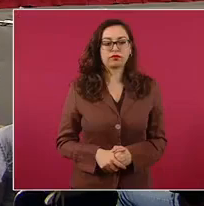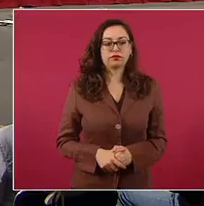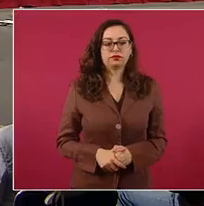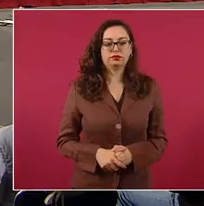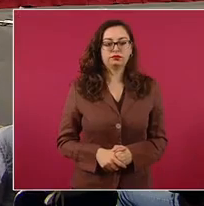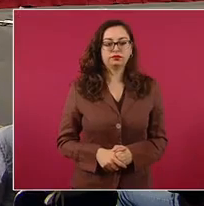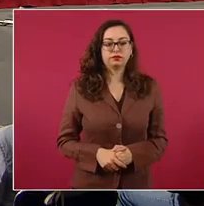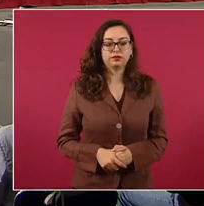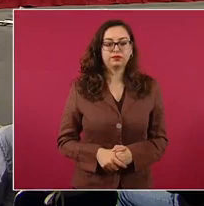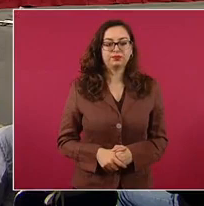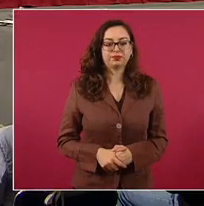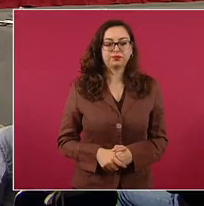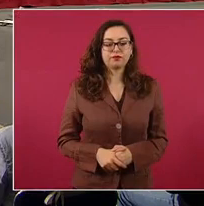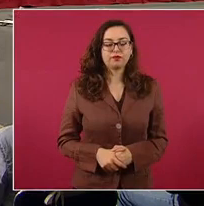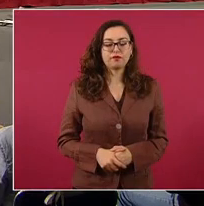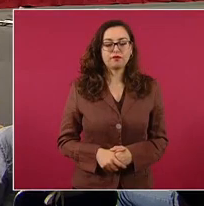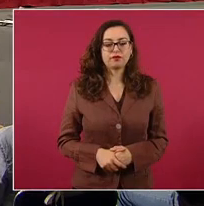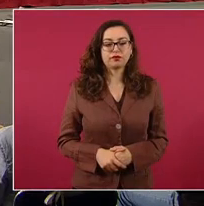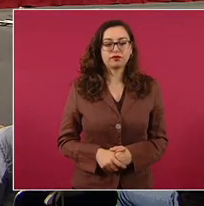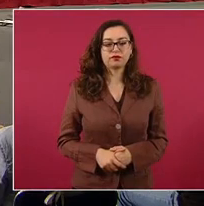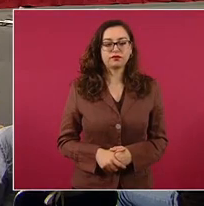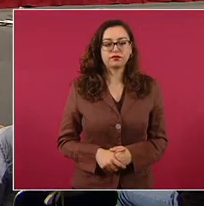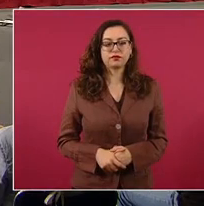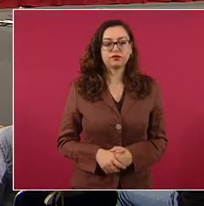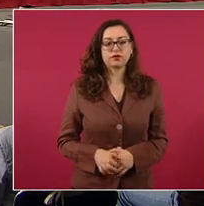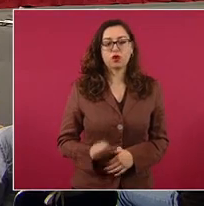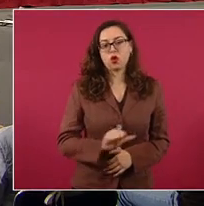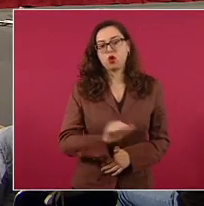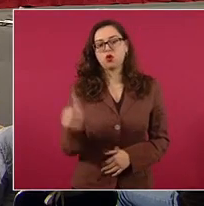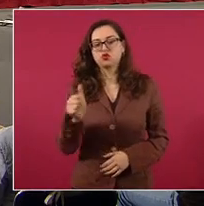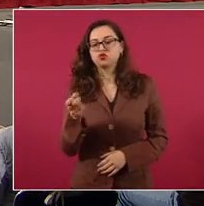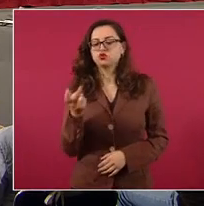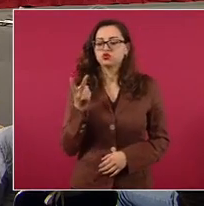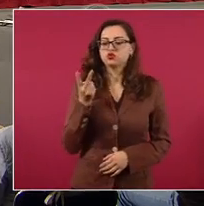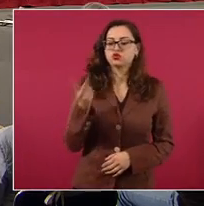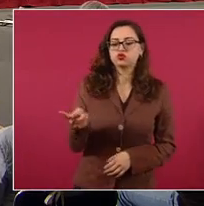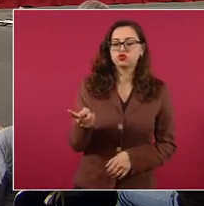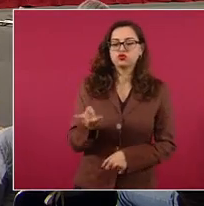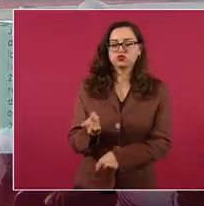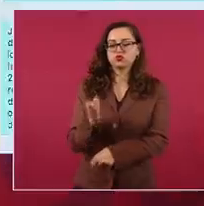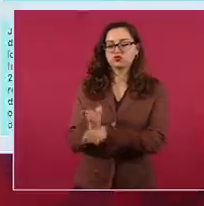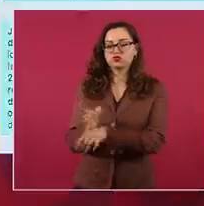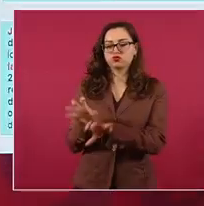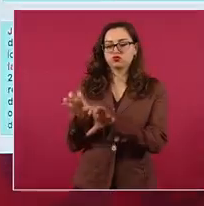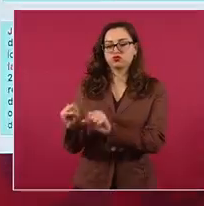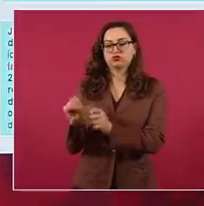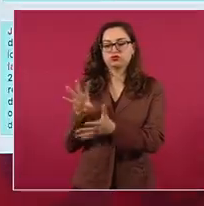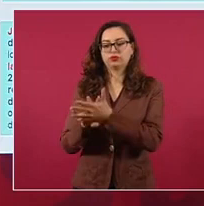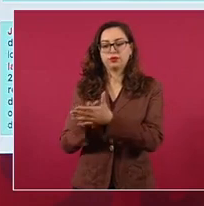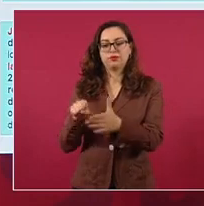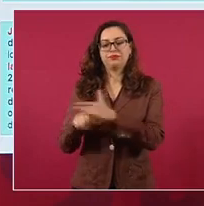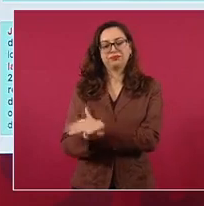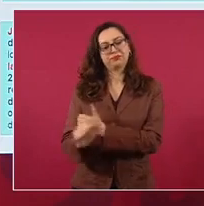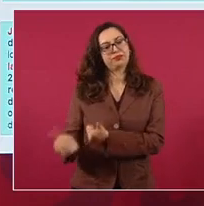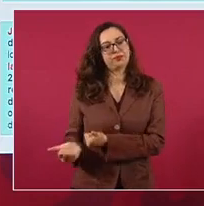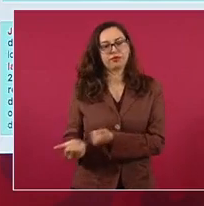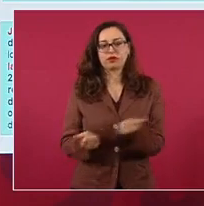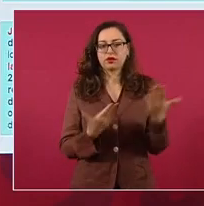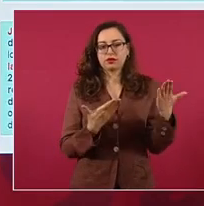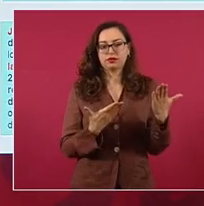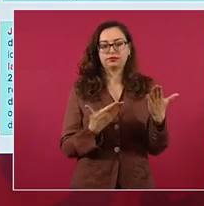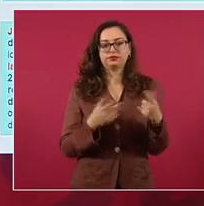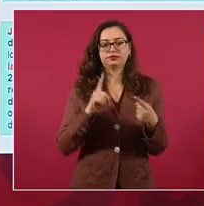2016 en agravio de una menor. Y los otros dos imputados ya extraditados, Cleofas